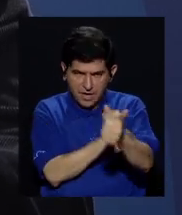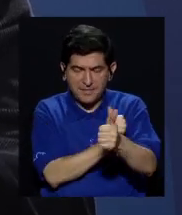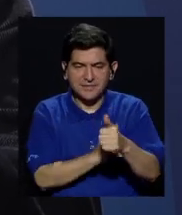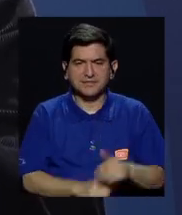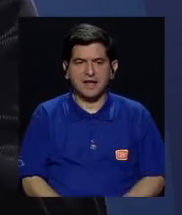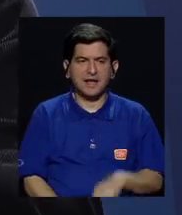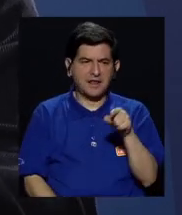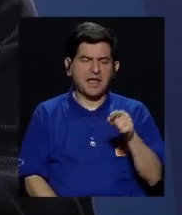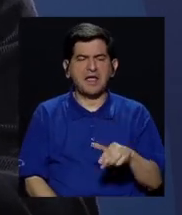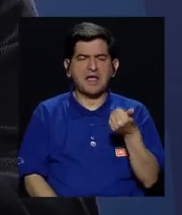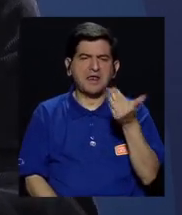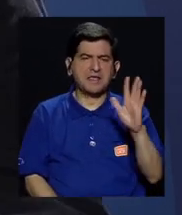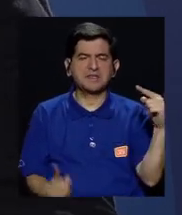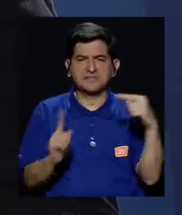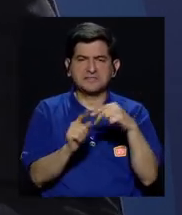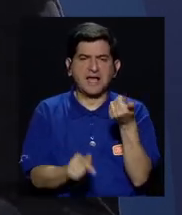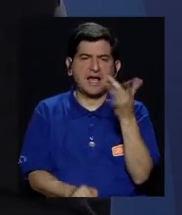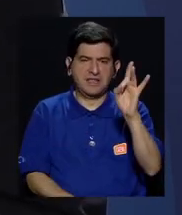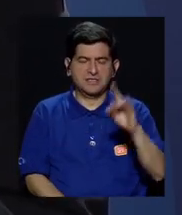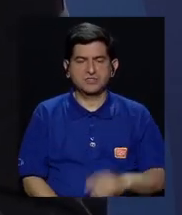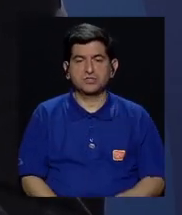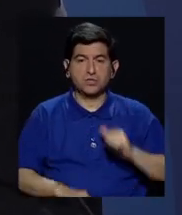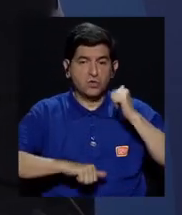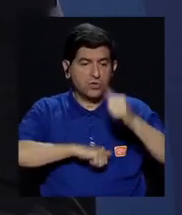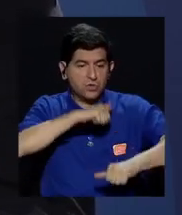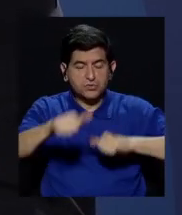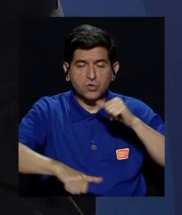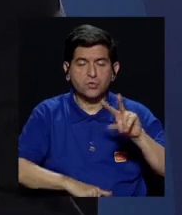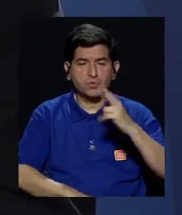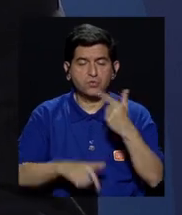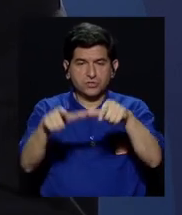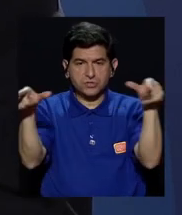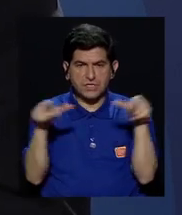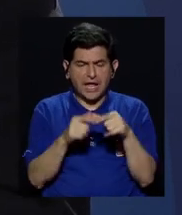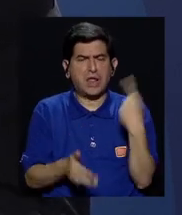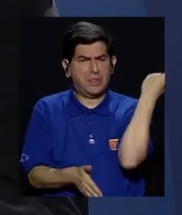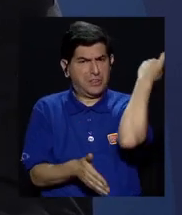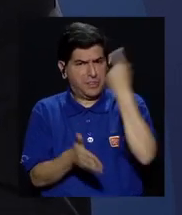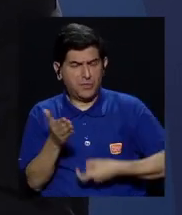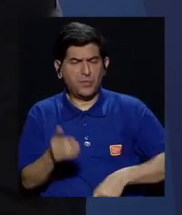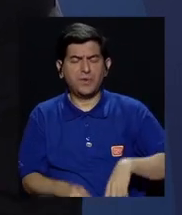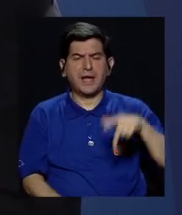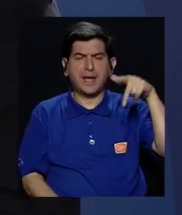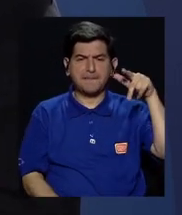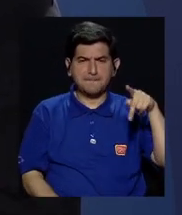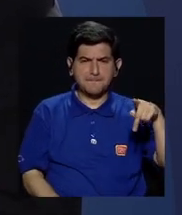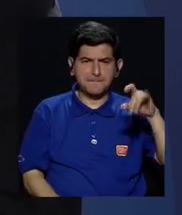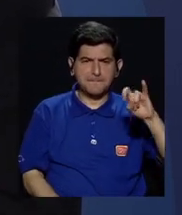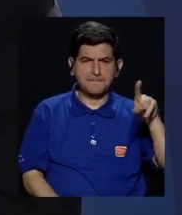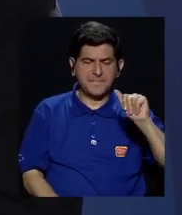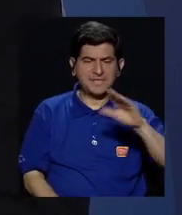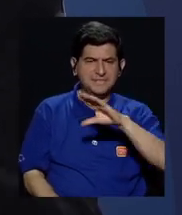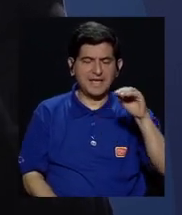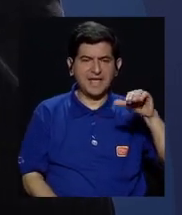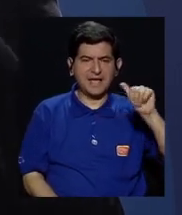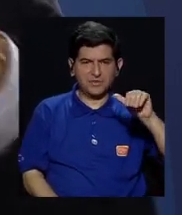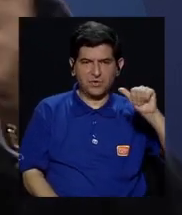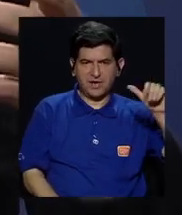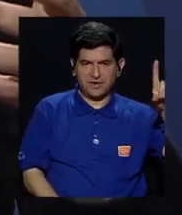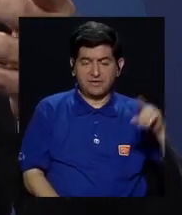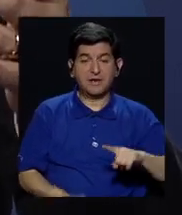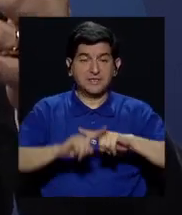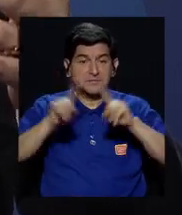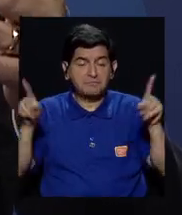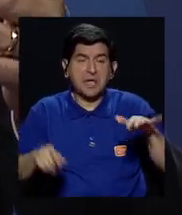la segunda ronda porque andaba en sub-15 18 y que la disputa por el segundo lugar se estaba haciendo muy encarnizada entre pizza y antonio álvarez pero